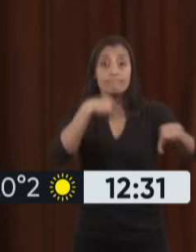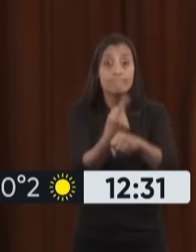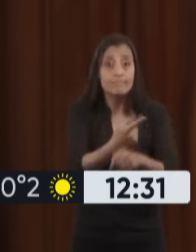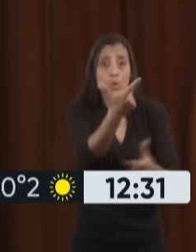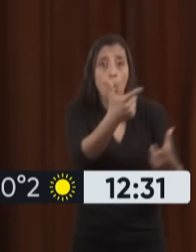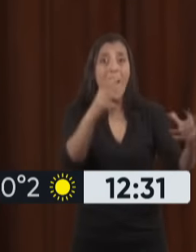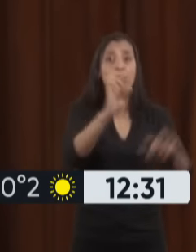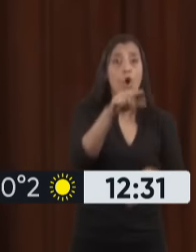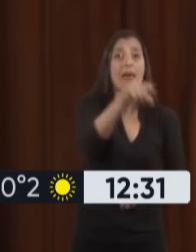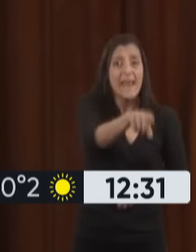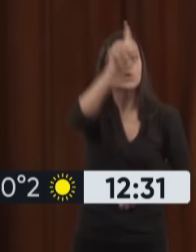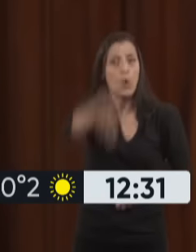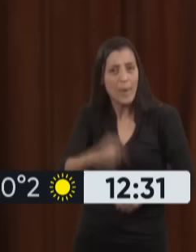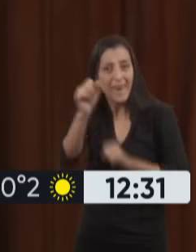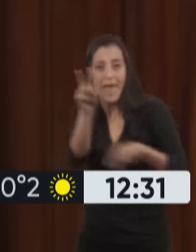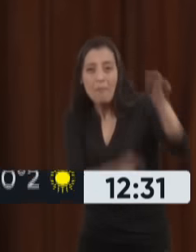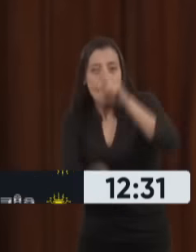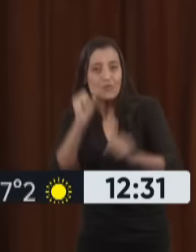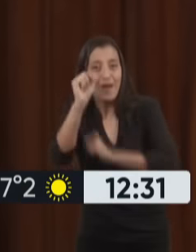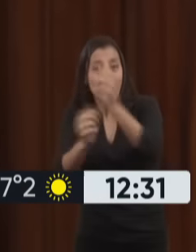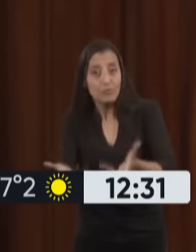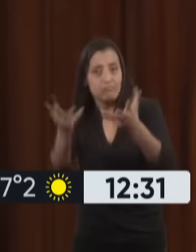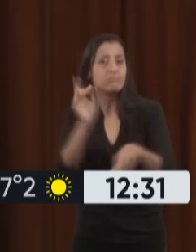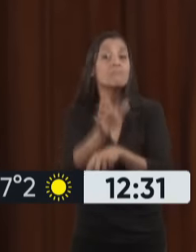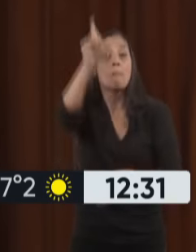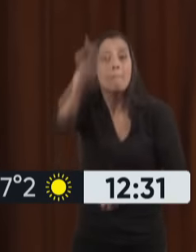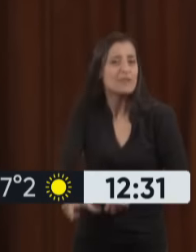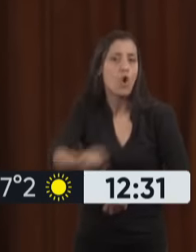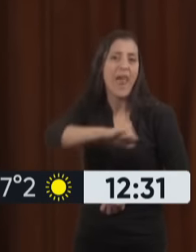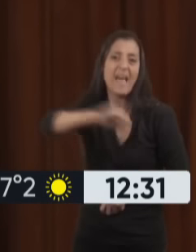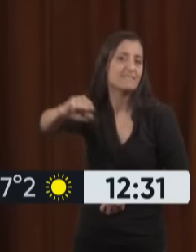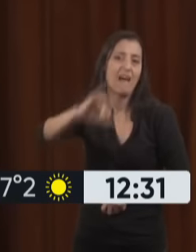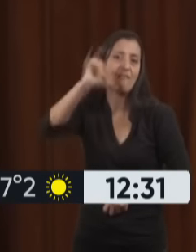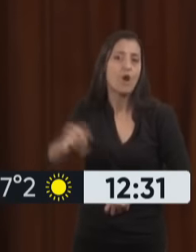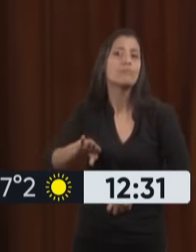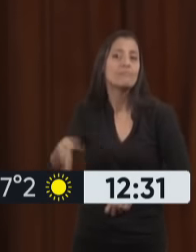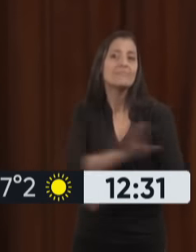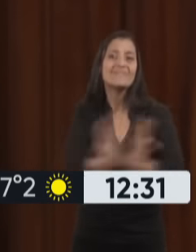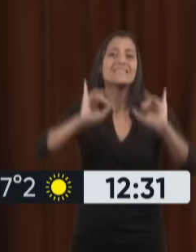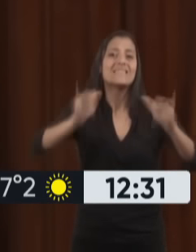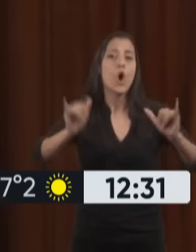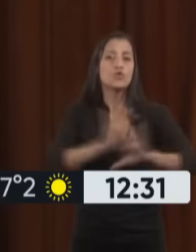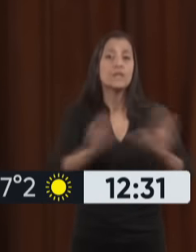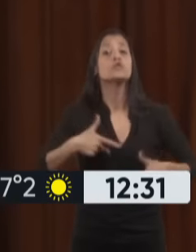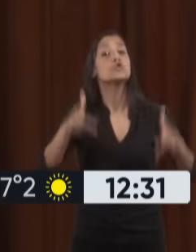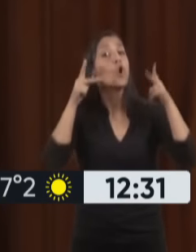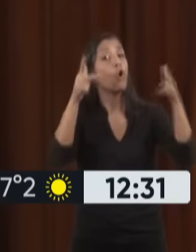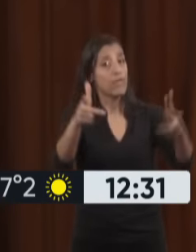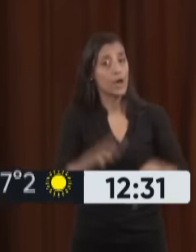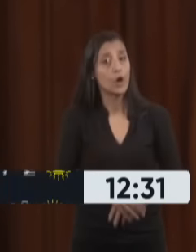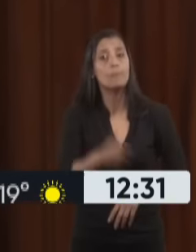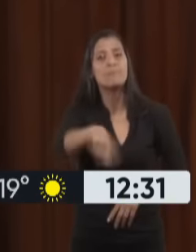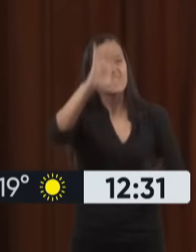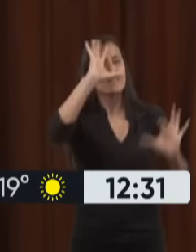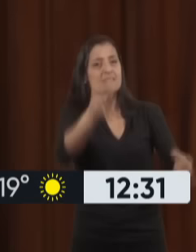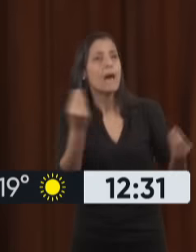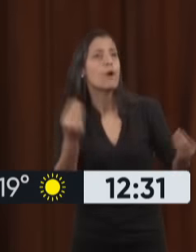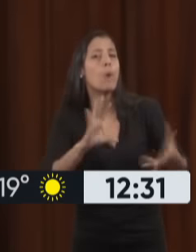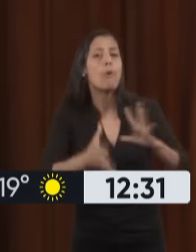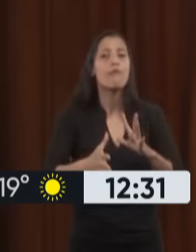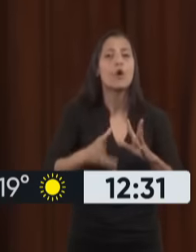no es proindustria, esa persona es un estafador y punto. Yo se los digo. ¿Saben cuál es la mejor